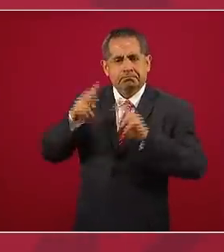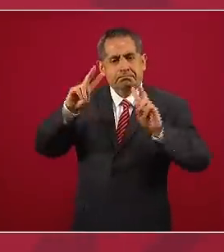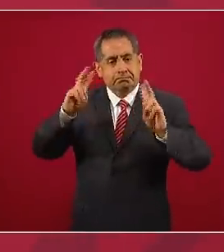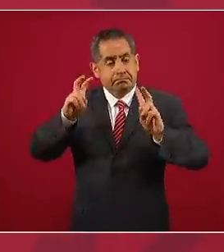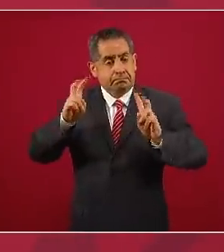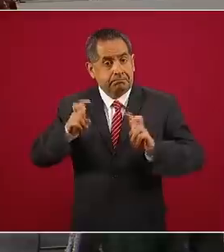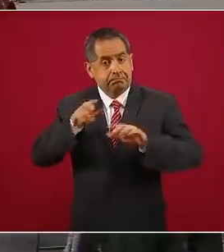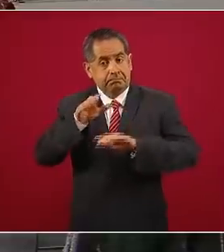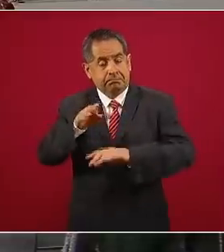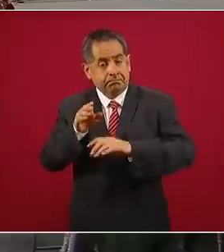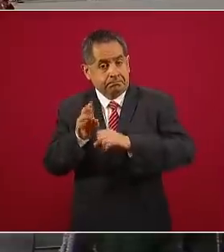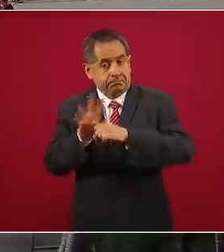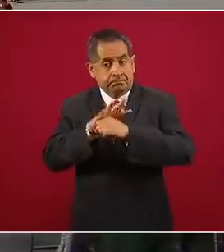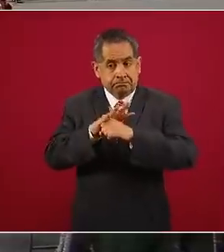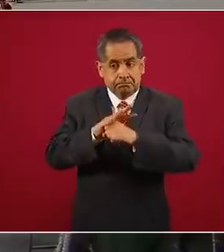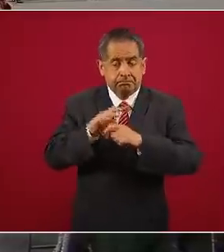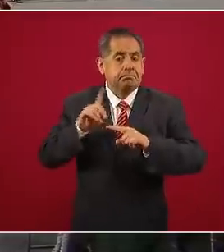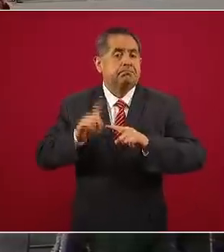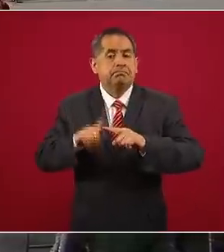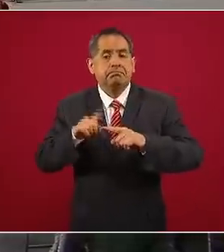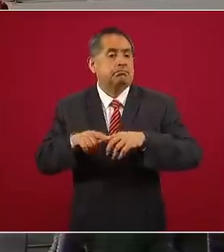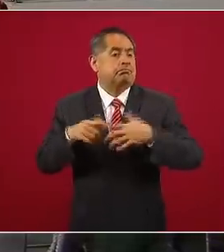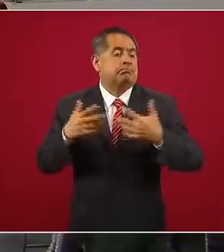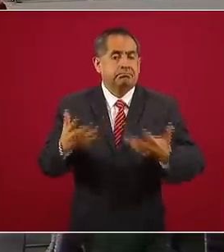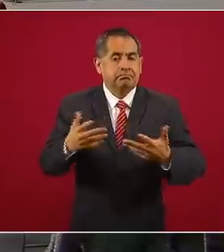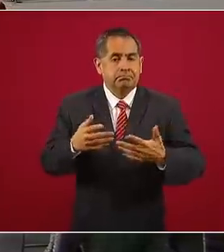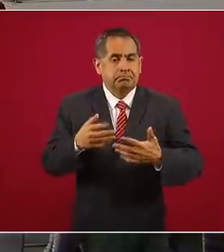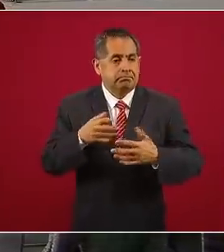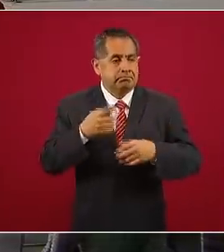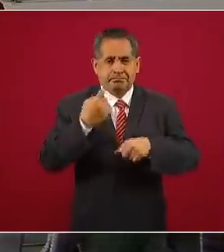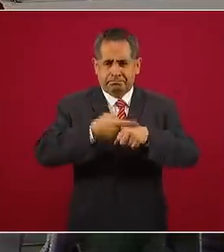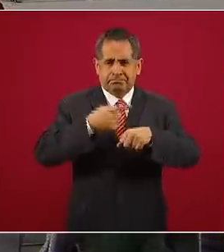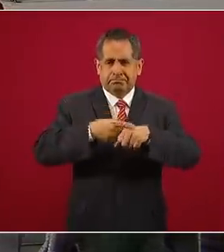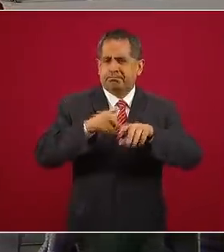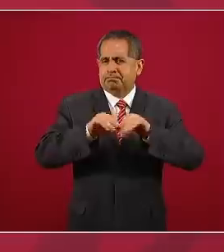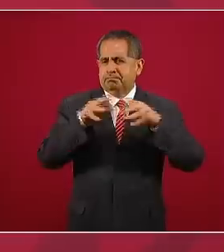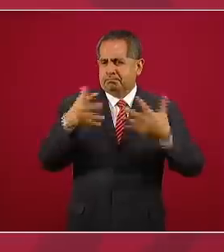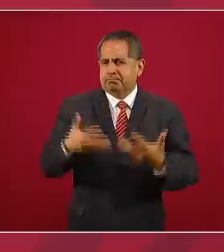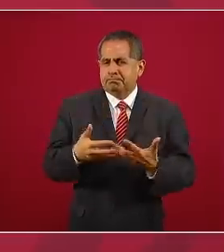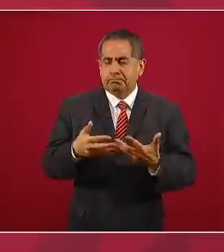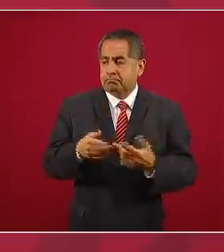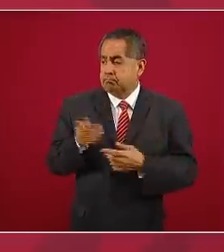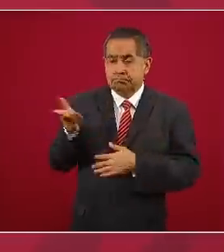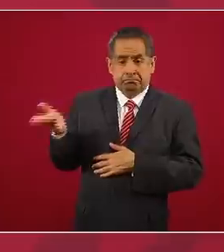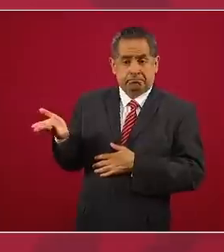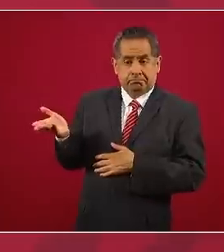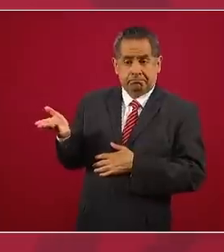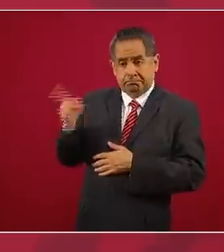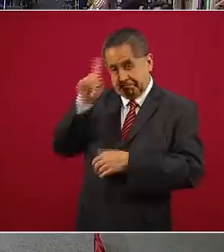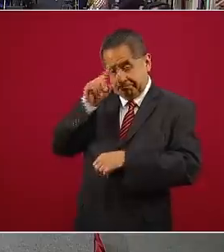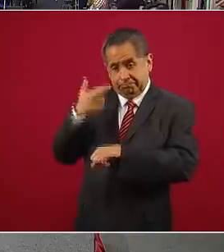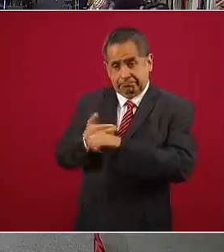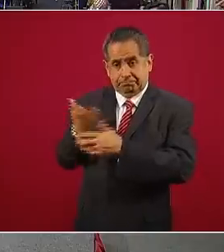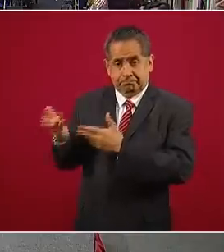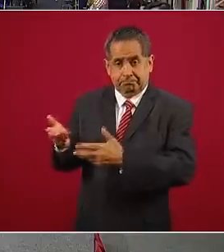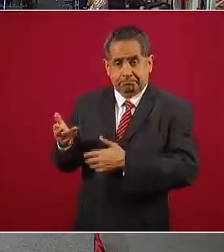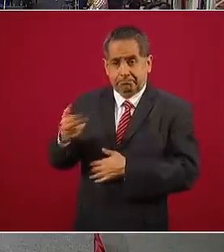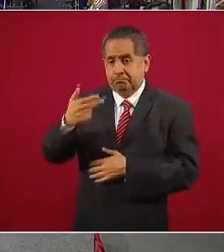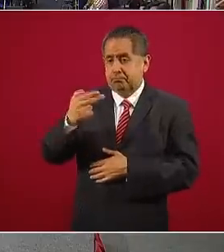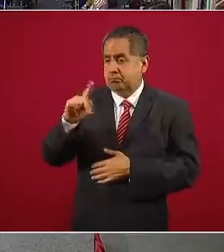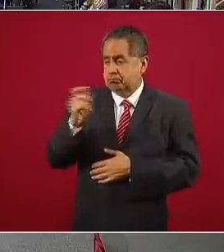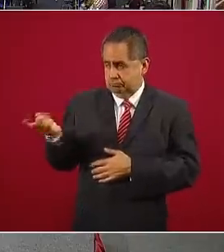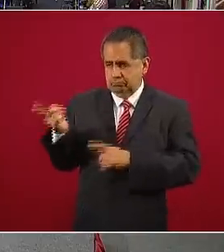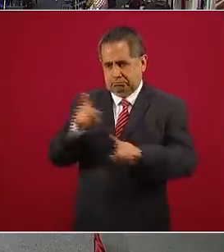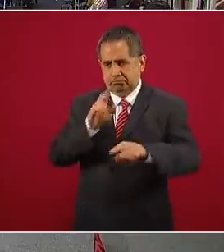que tiene que ver con la pandemia y aquí está a